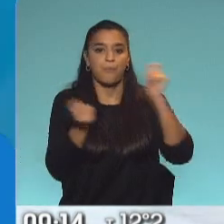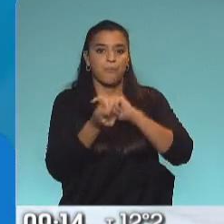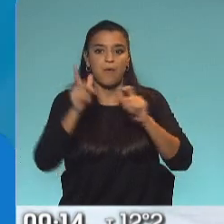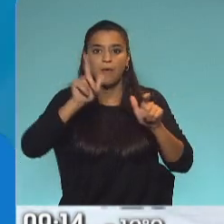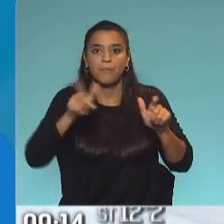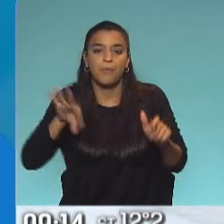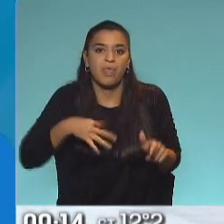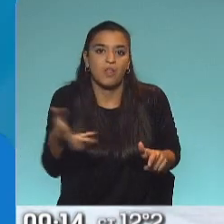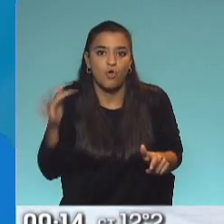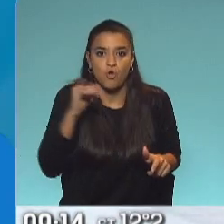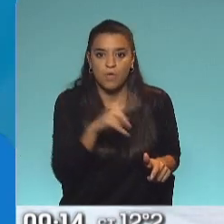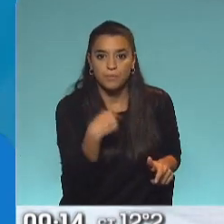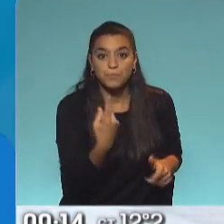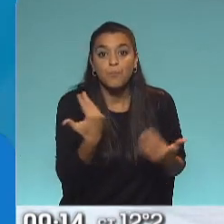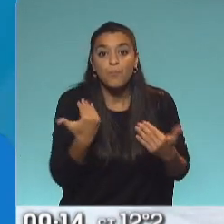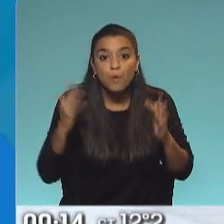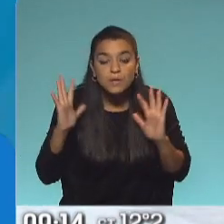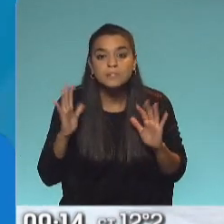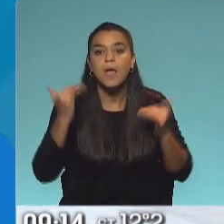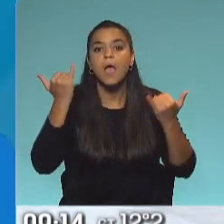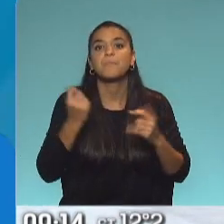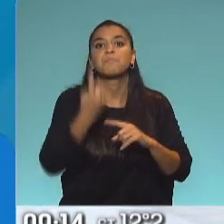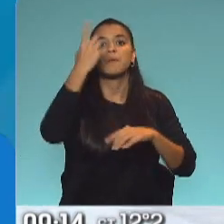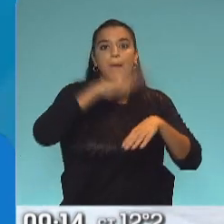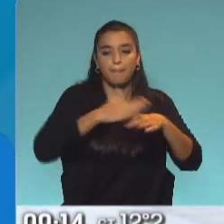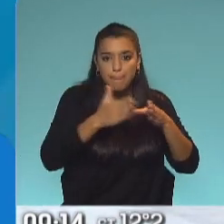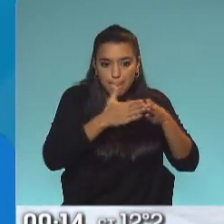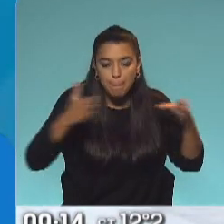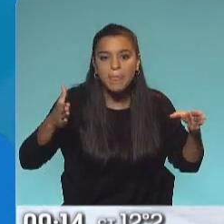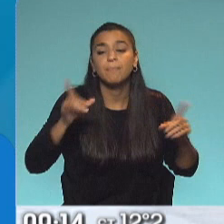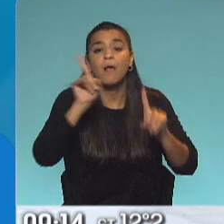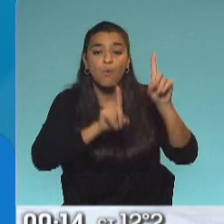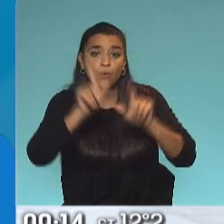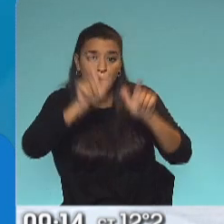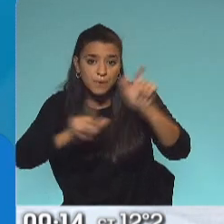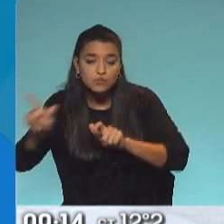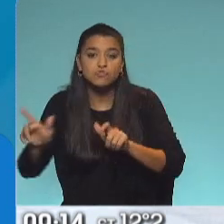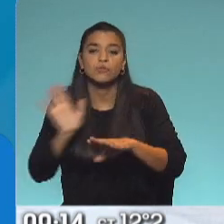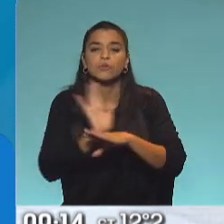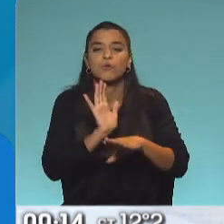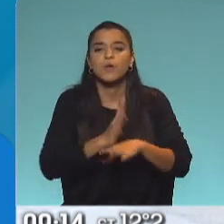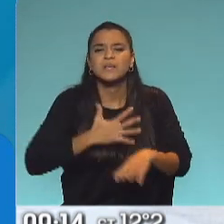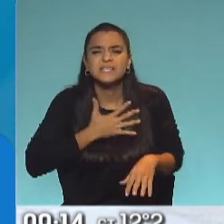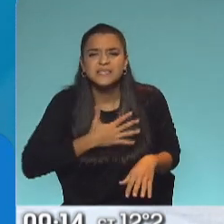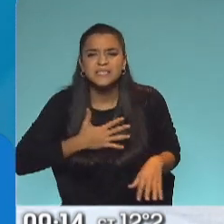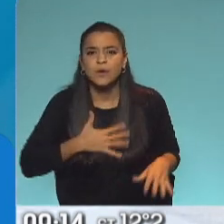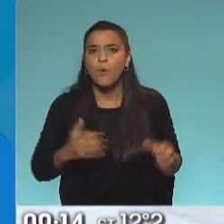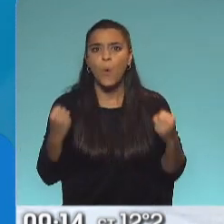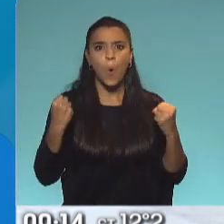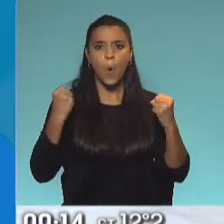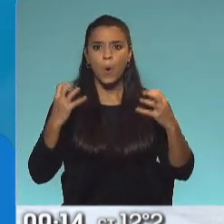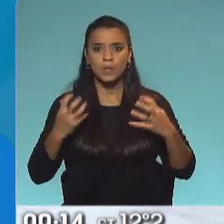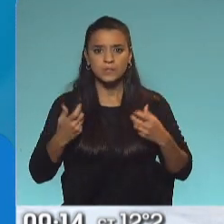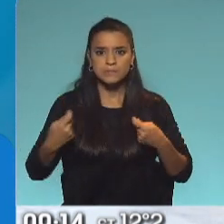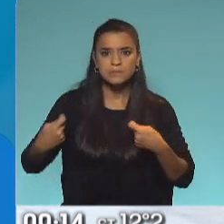y que probablemente hubo una primera etapa que fue para algunas personas una especie de sensación como de euforia de sobre